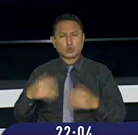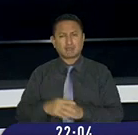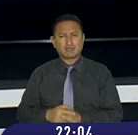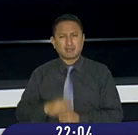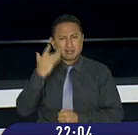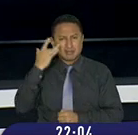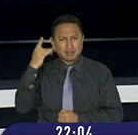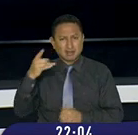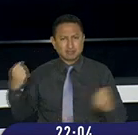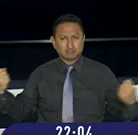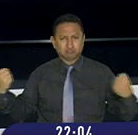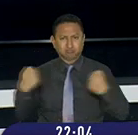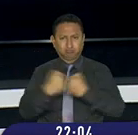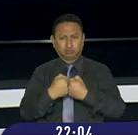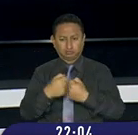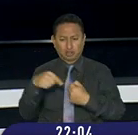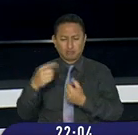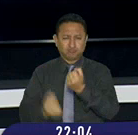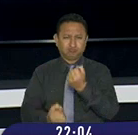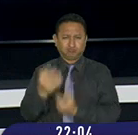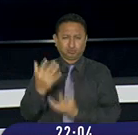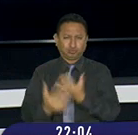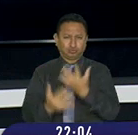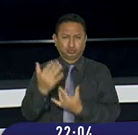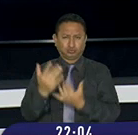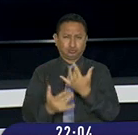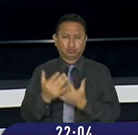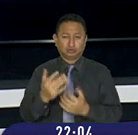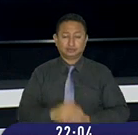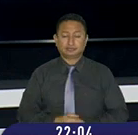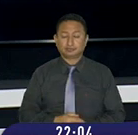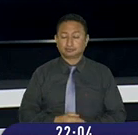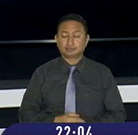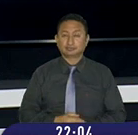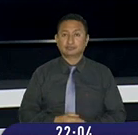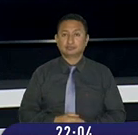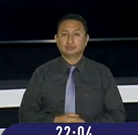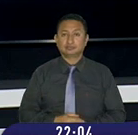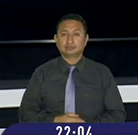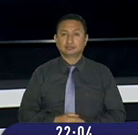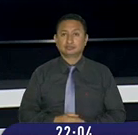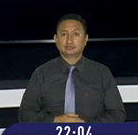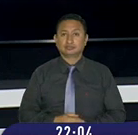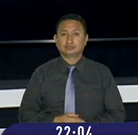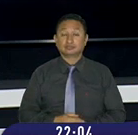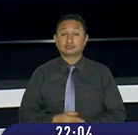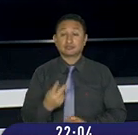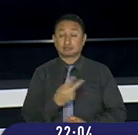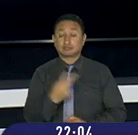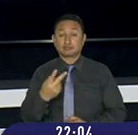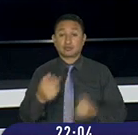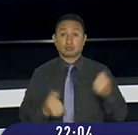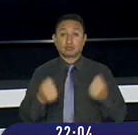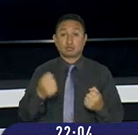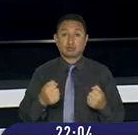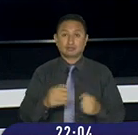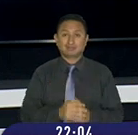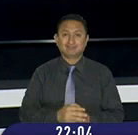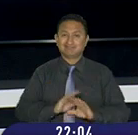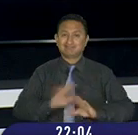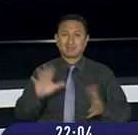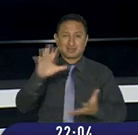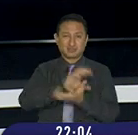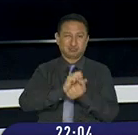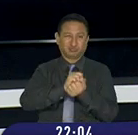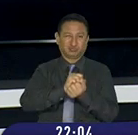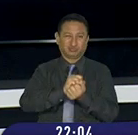accidente entre el vehículo en el que se movilizaban y un bus interprovincial. Ambos vehículos quedaron